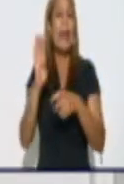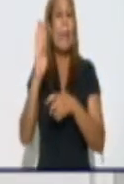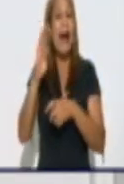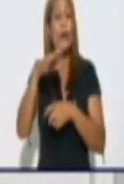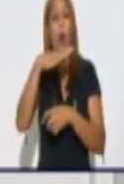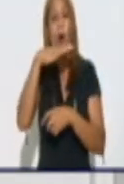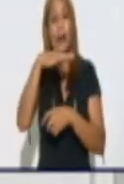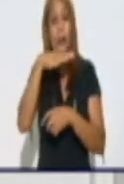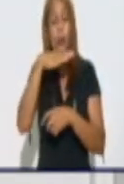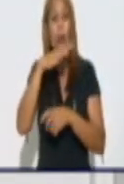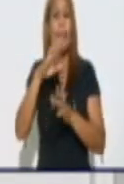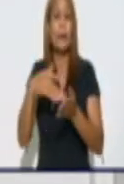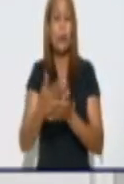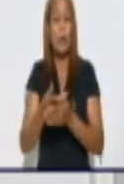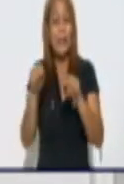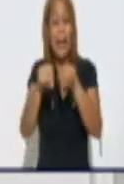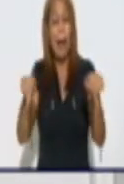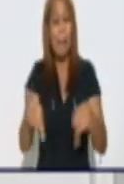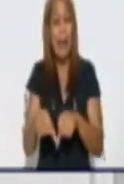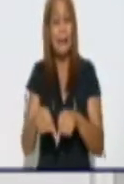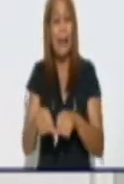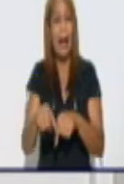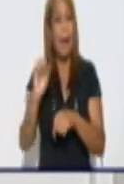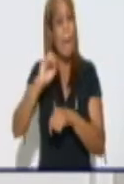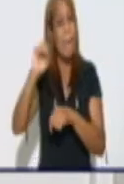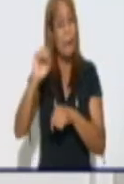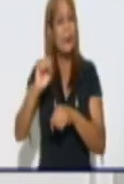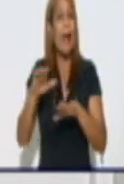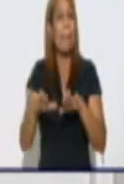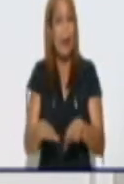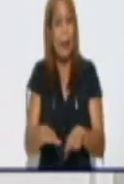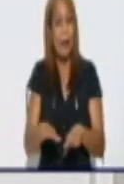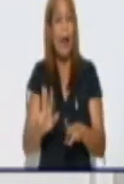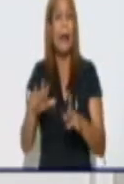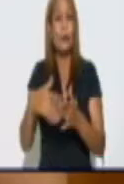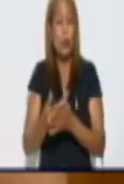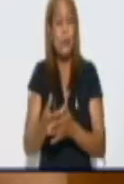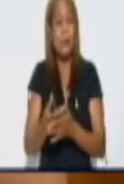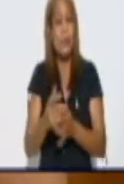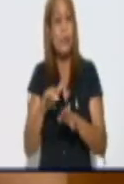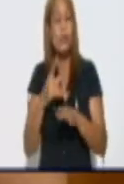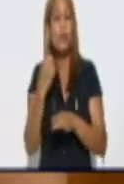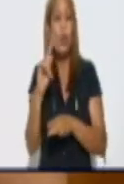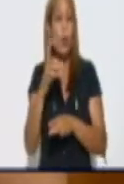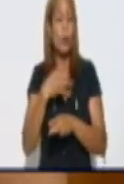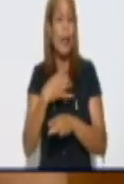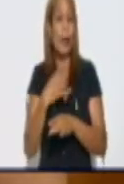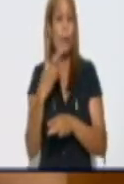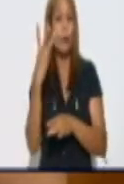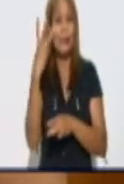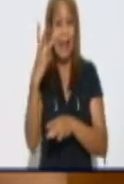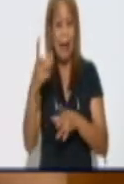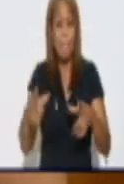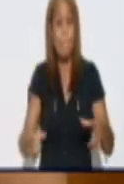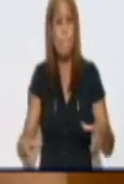planta parada, solamente nos alimentamos con el tres pozos que hay en el campo de pozo Pumpita